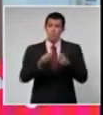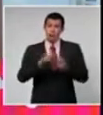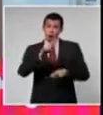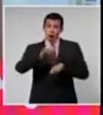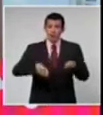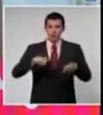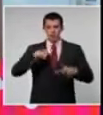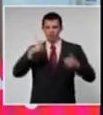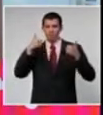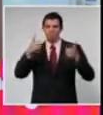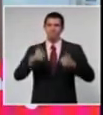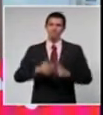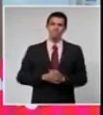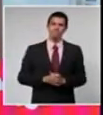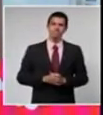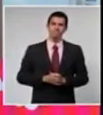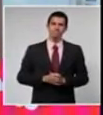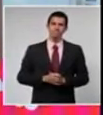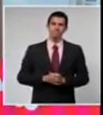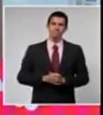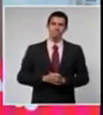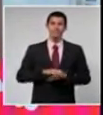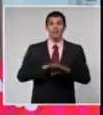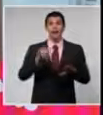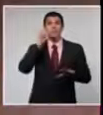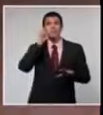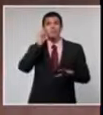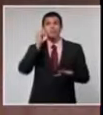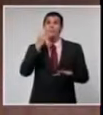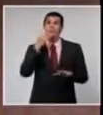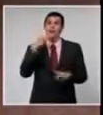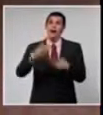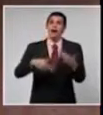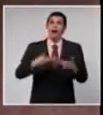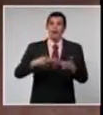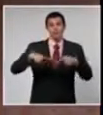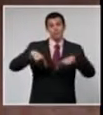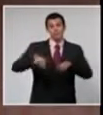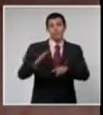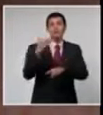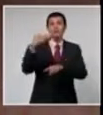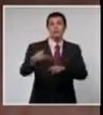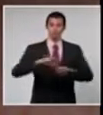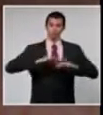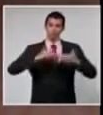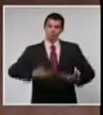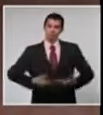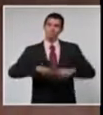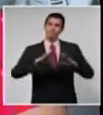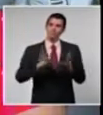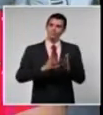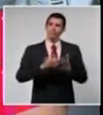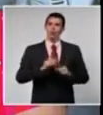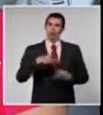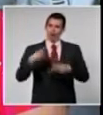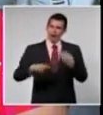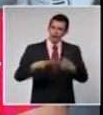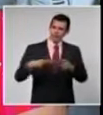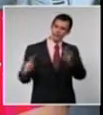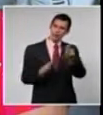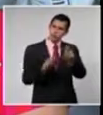Ahora retomó sus sueños de conocer el amor y llegar a ser madre. Y con esas motivaciones también luchará por su vida. En